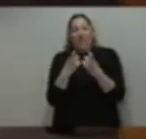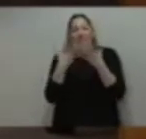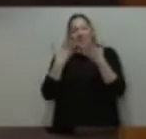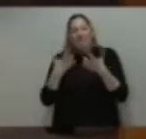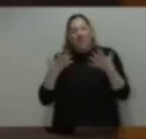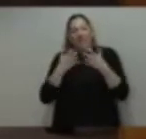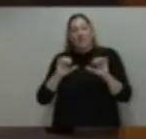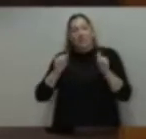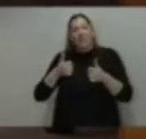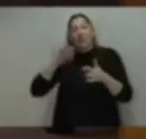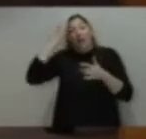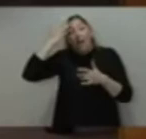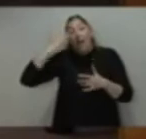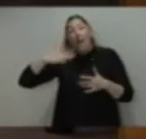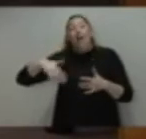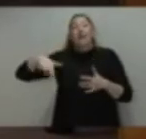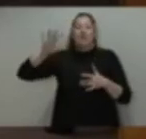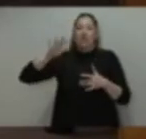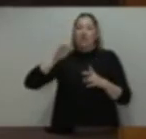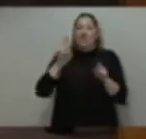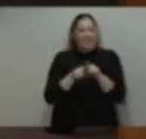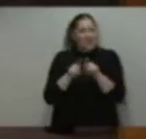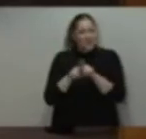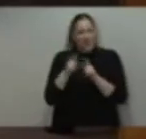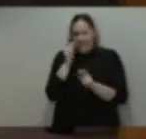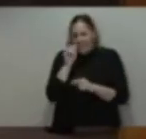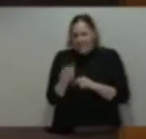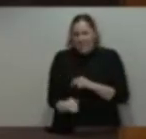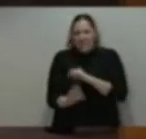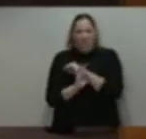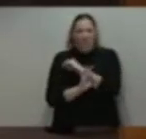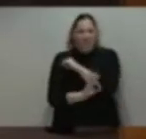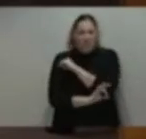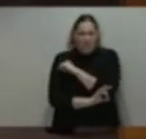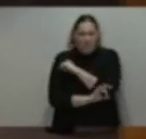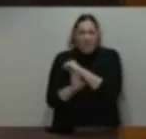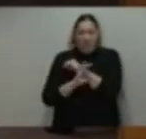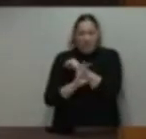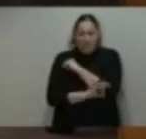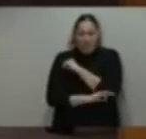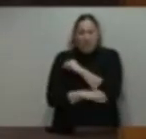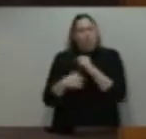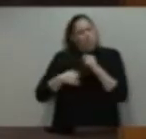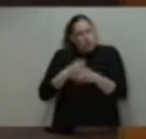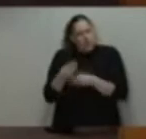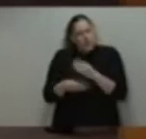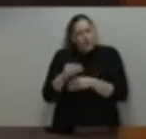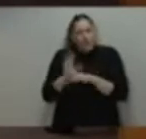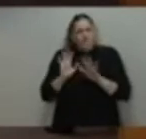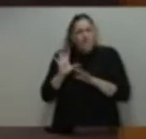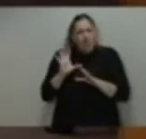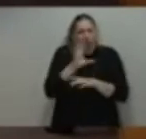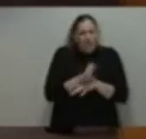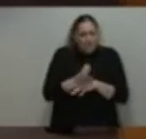Cuando un niño no cumple los deberes, dice los deberes los tenía hechos pero me los ha comido un perro. Ustedes tienen la suerte de